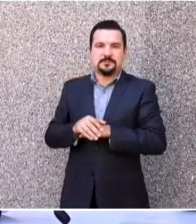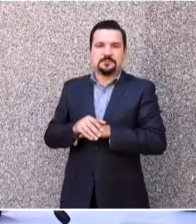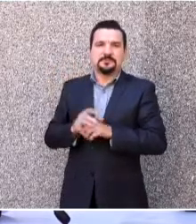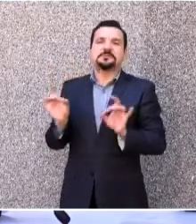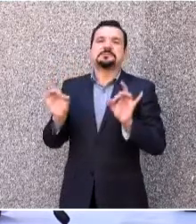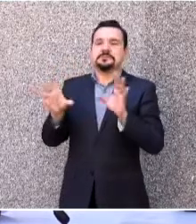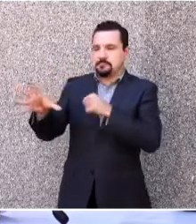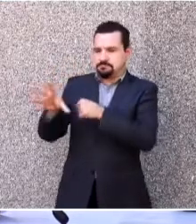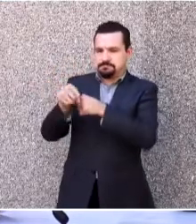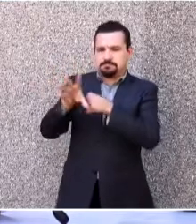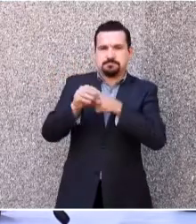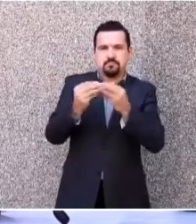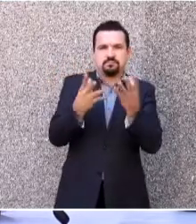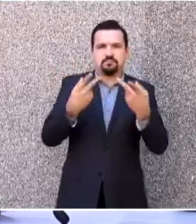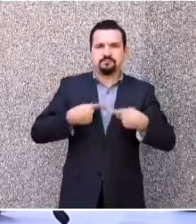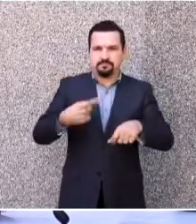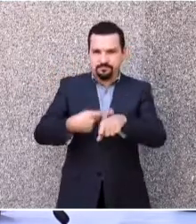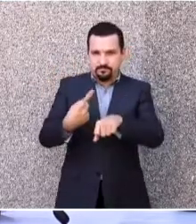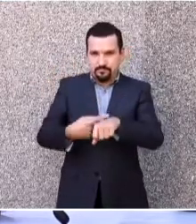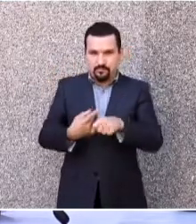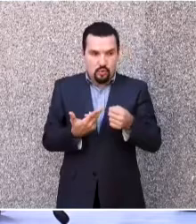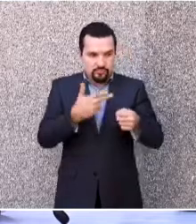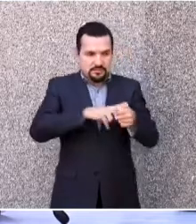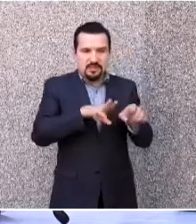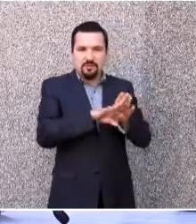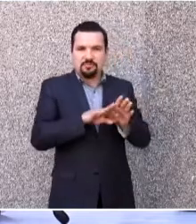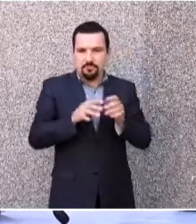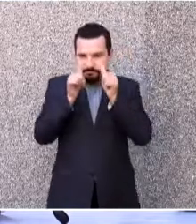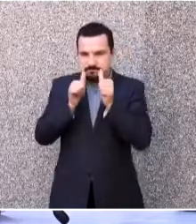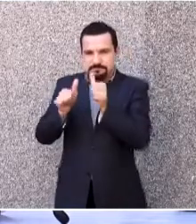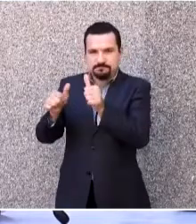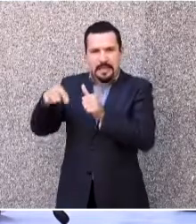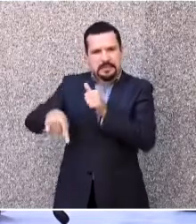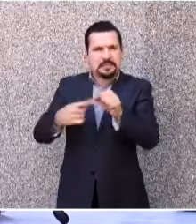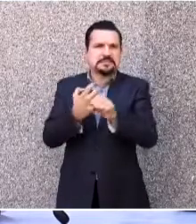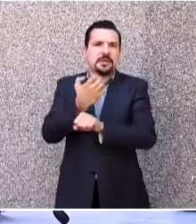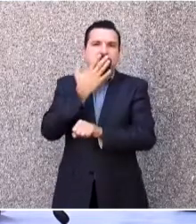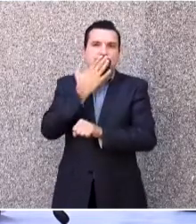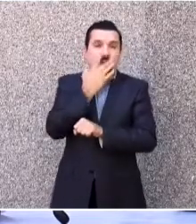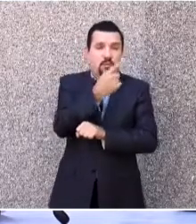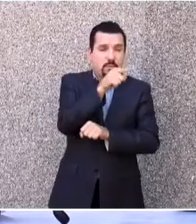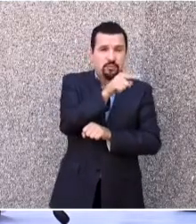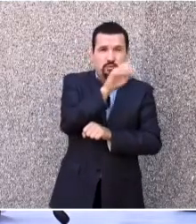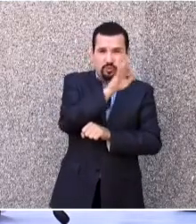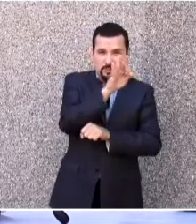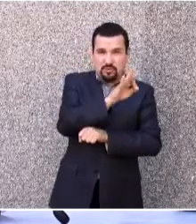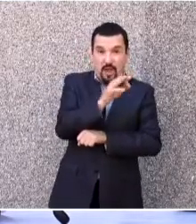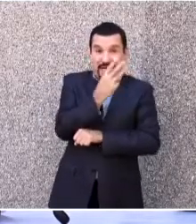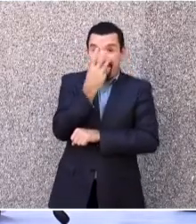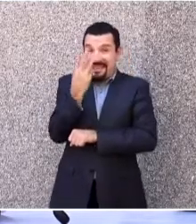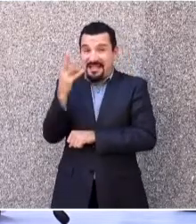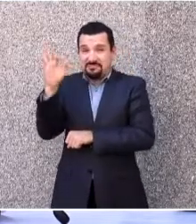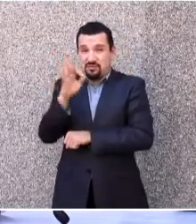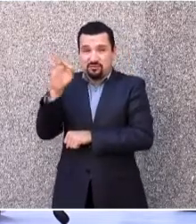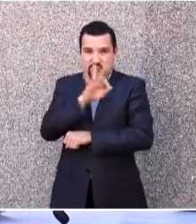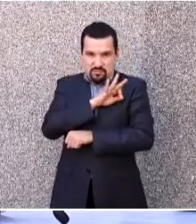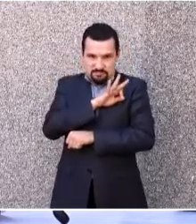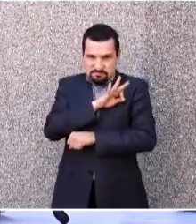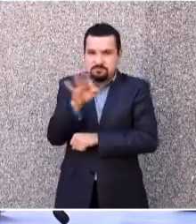probables contagios que pudieran sufrir los sonorenses, hasta un 3% hemos estado